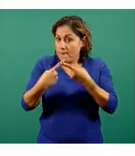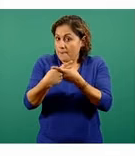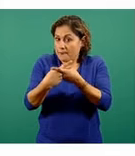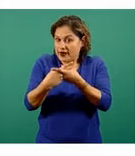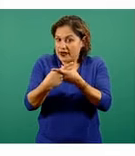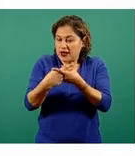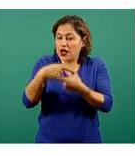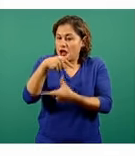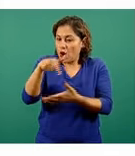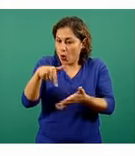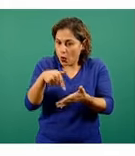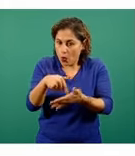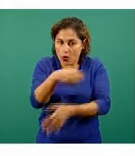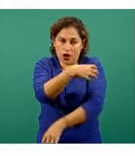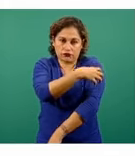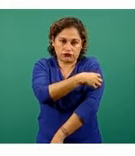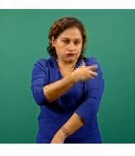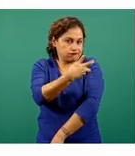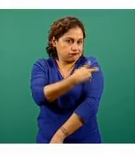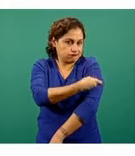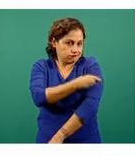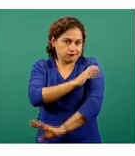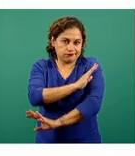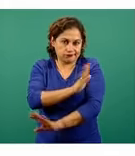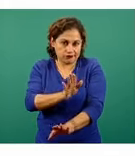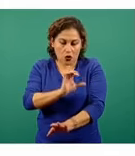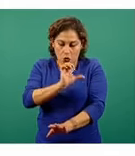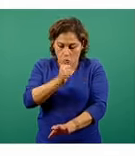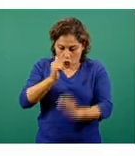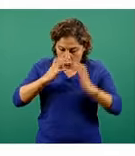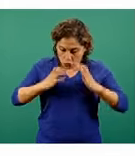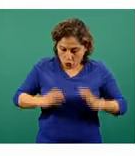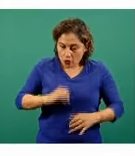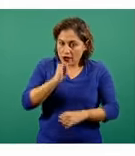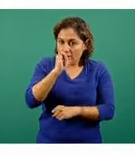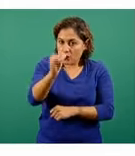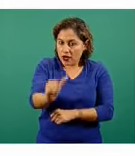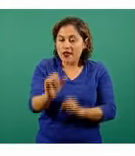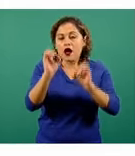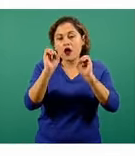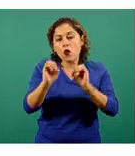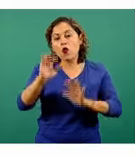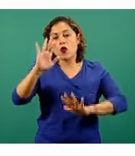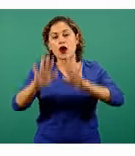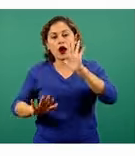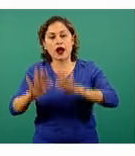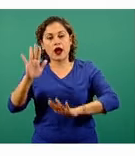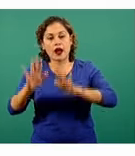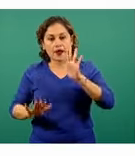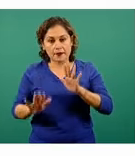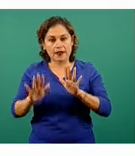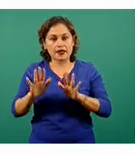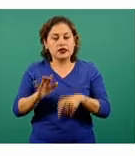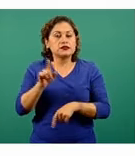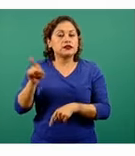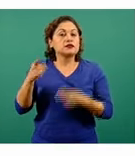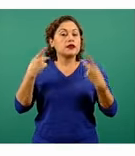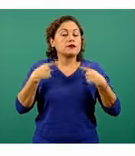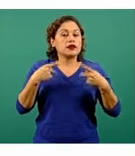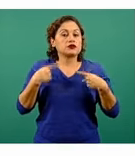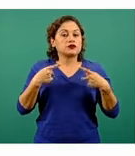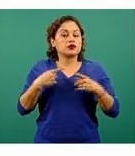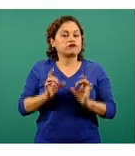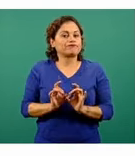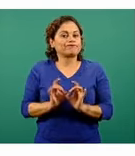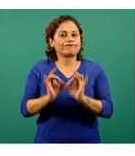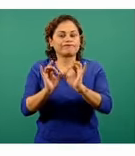en donde se aplica la vacuna, o algunas manifestaciones secundarias que en su momento se